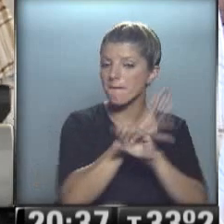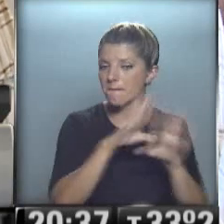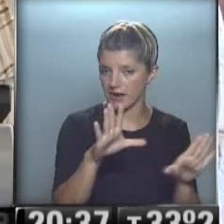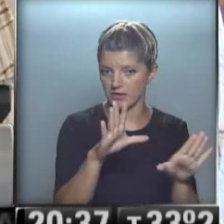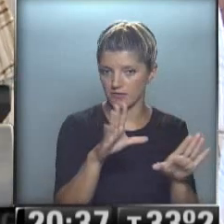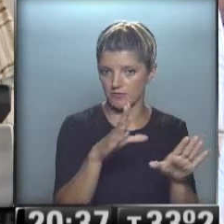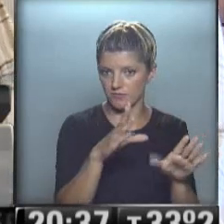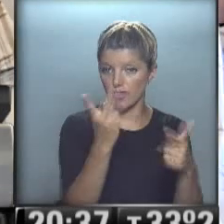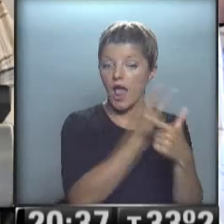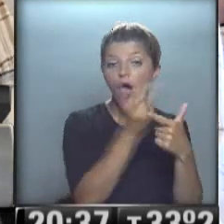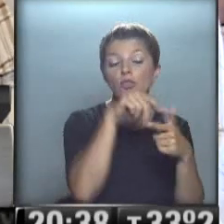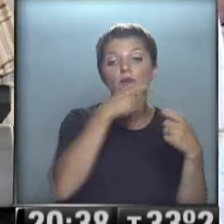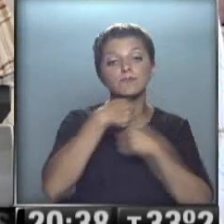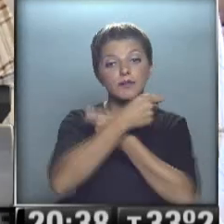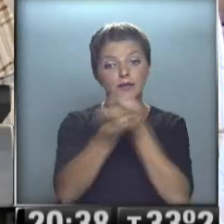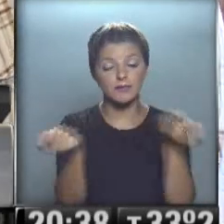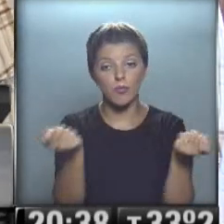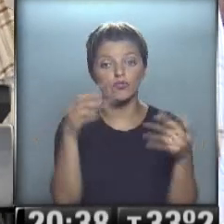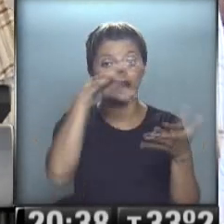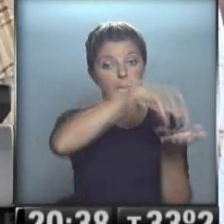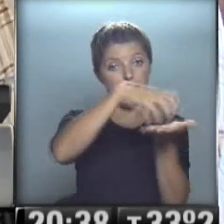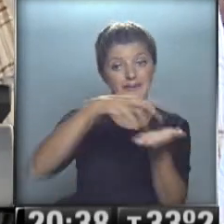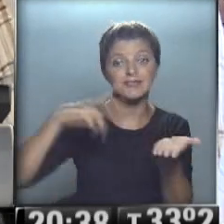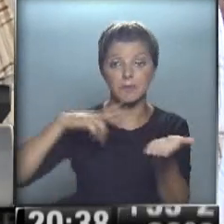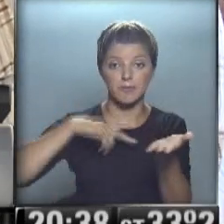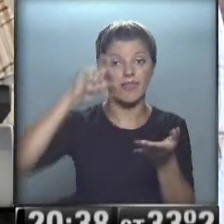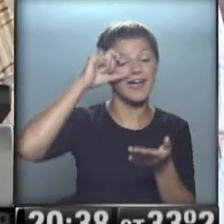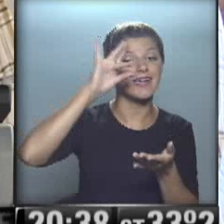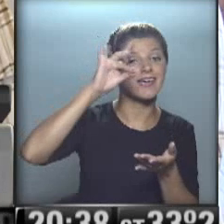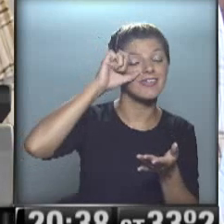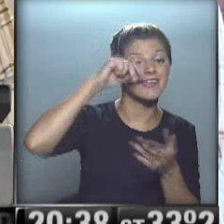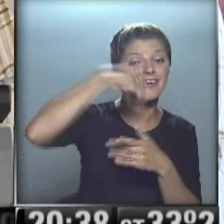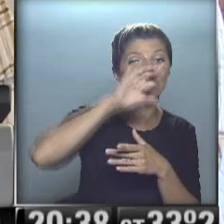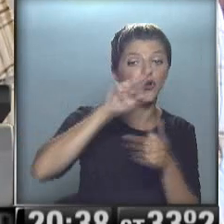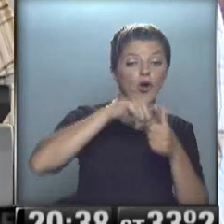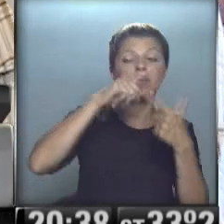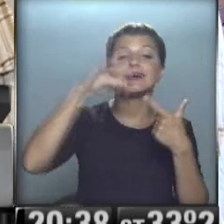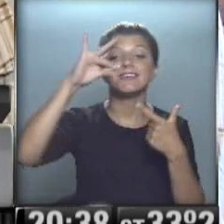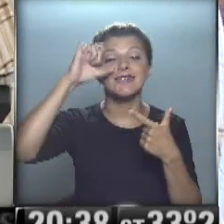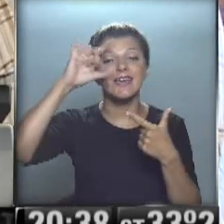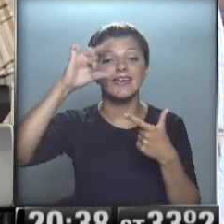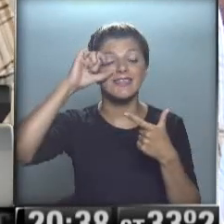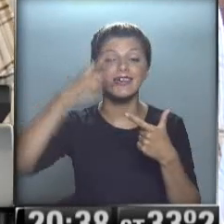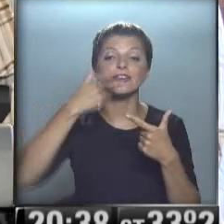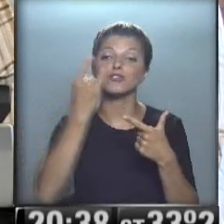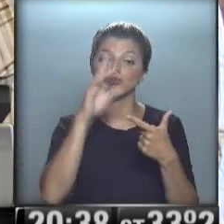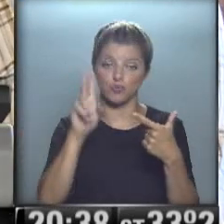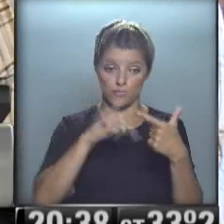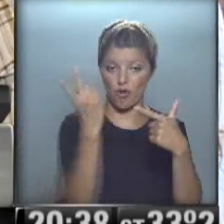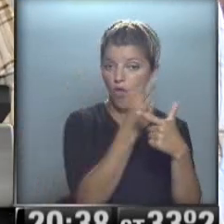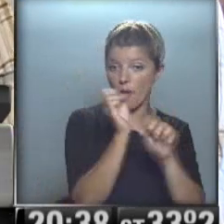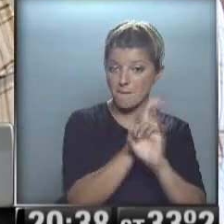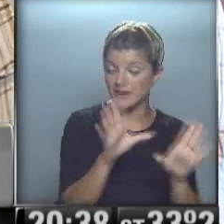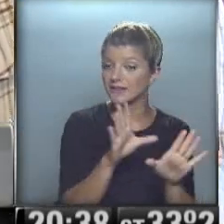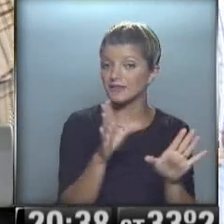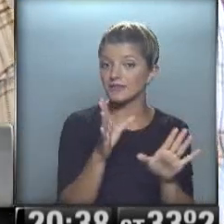empresas de distribución privadas Noria de Sur no no están a la altura de de